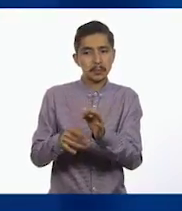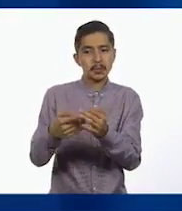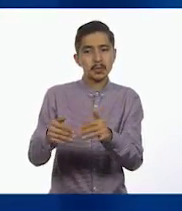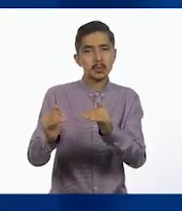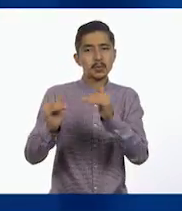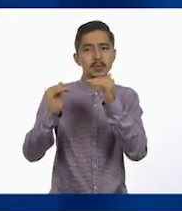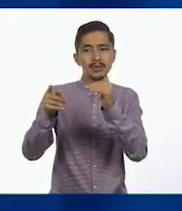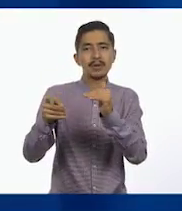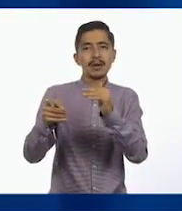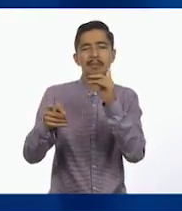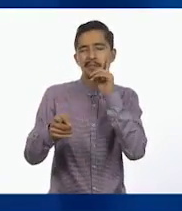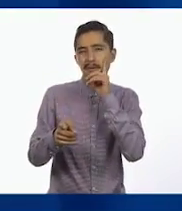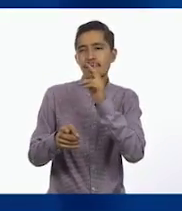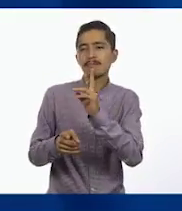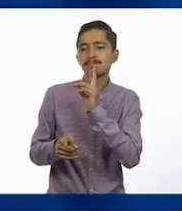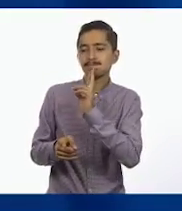a escuchar lo que nos responde. ¿Lista, Astrid? Sí.